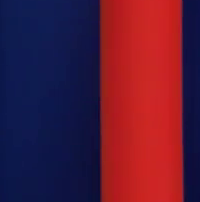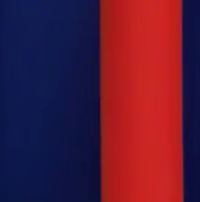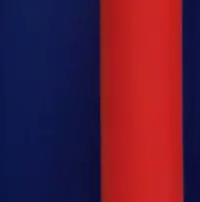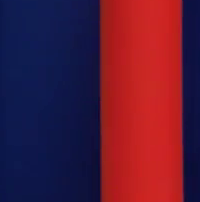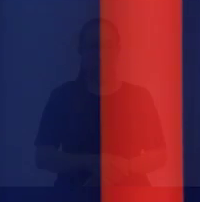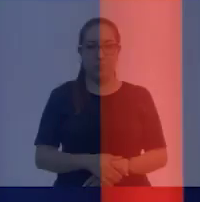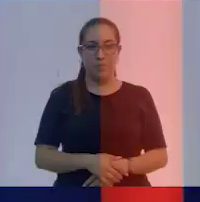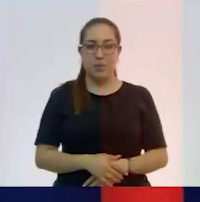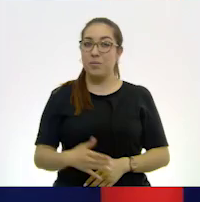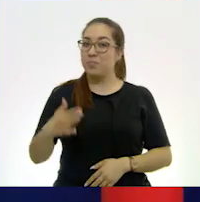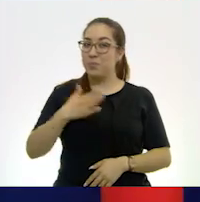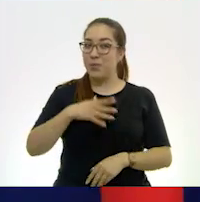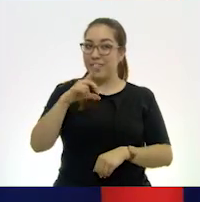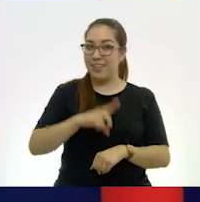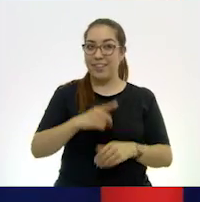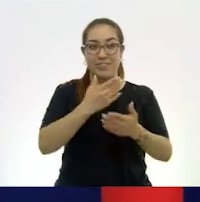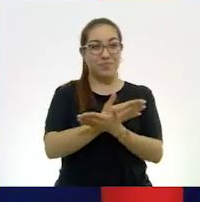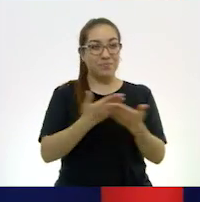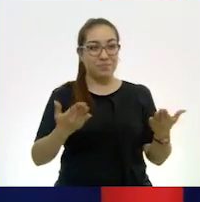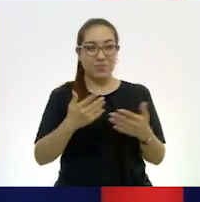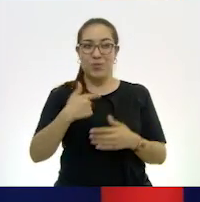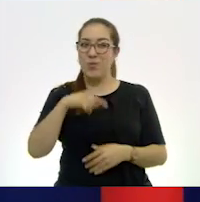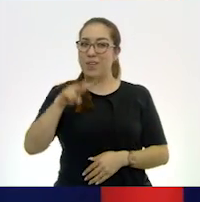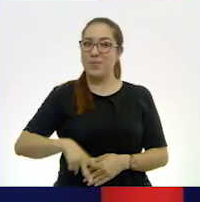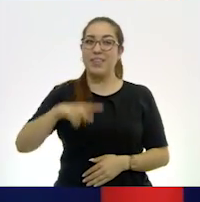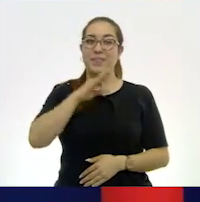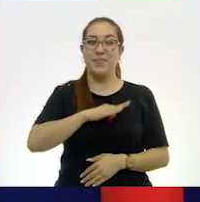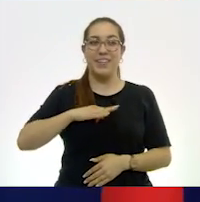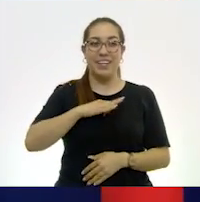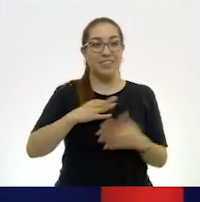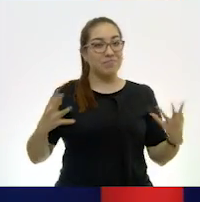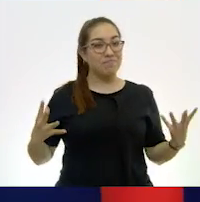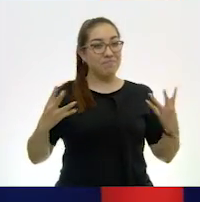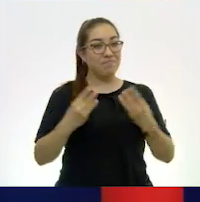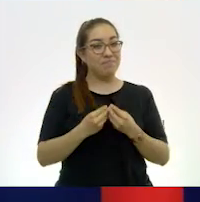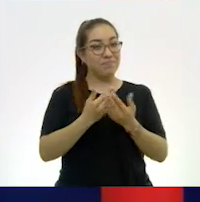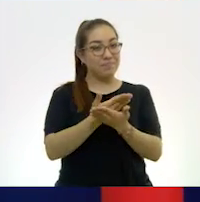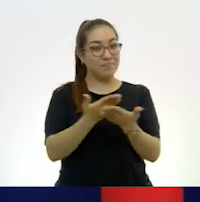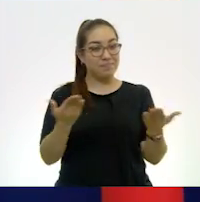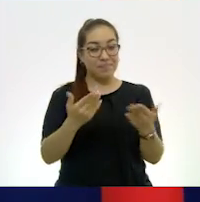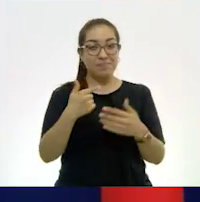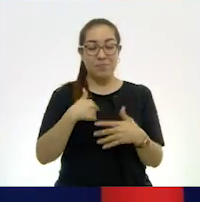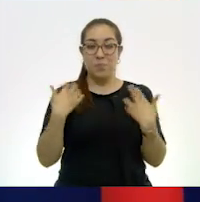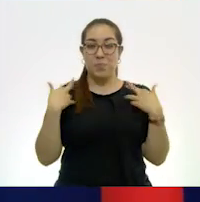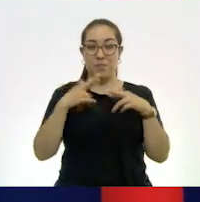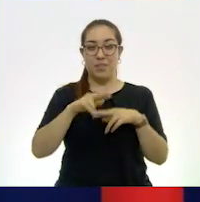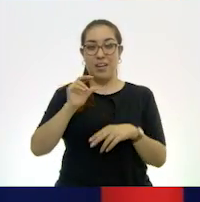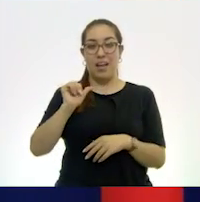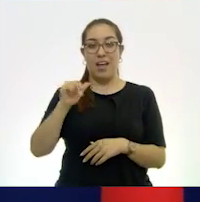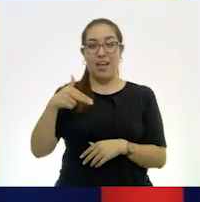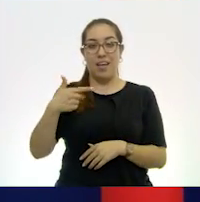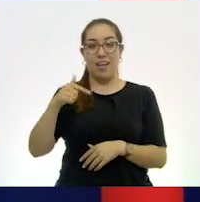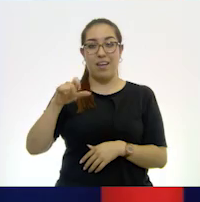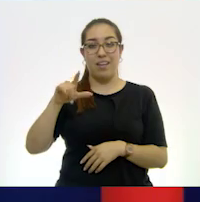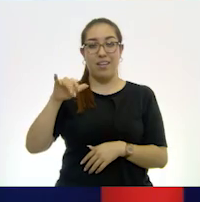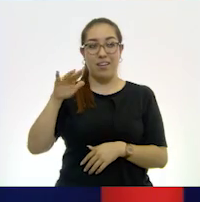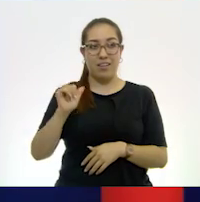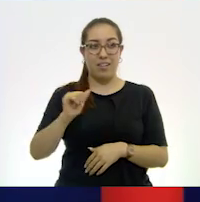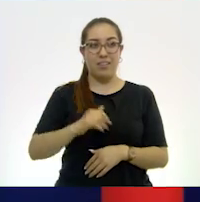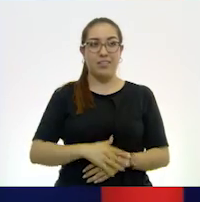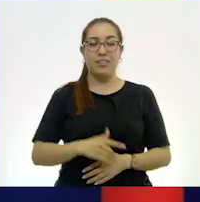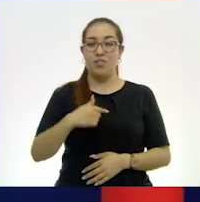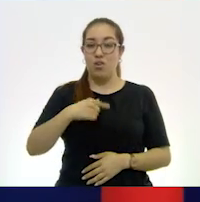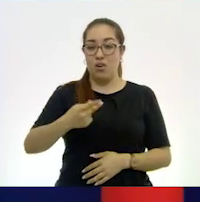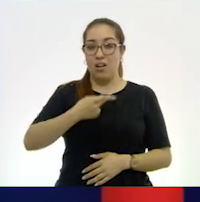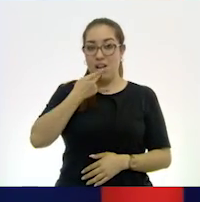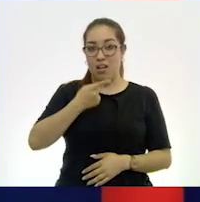día tengan todos. Estoy muy feliz de poder estar con ustedes. Soy la maestra Angélica Munguía Moreno, hablante